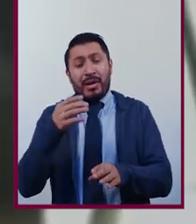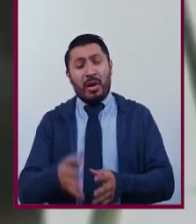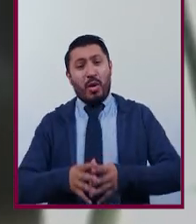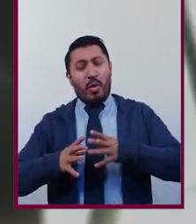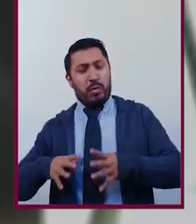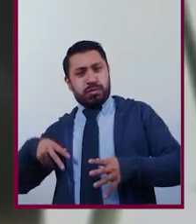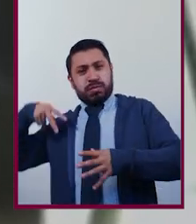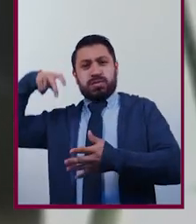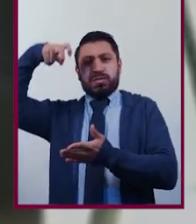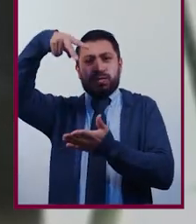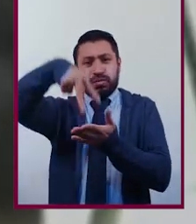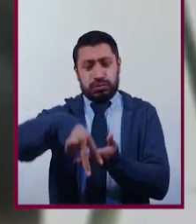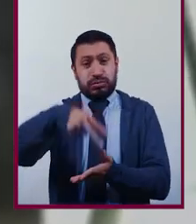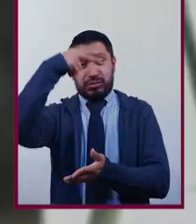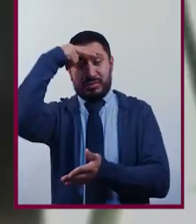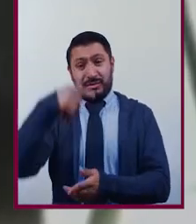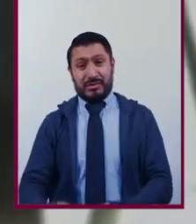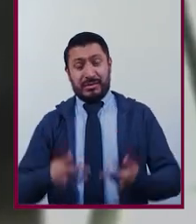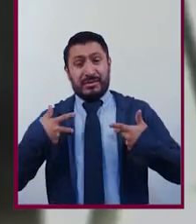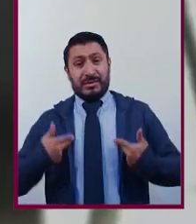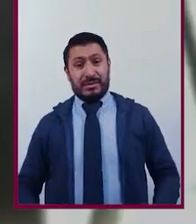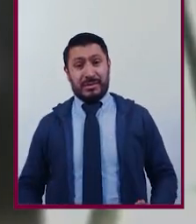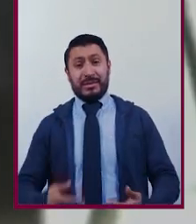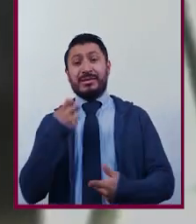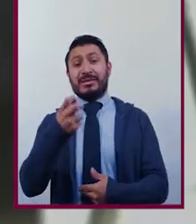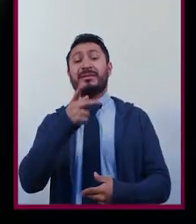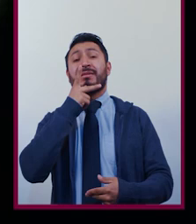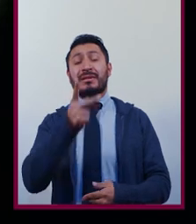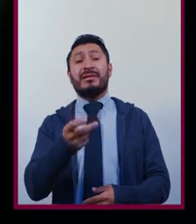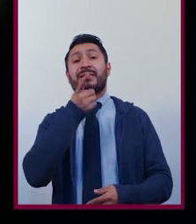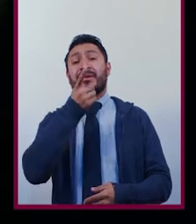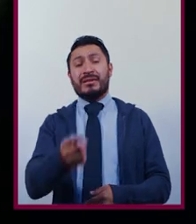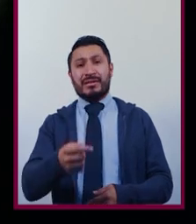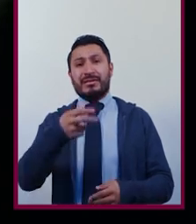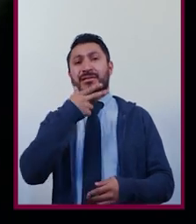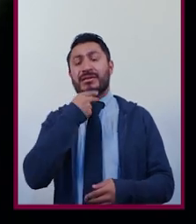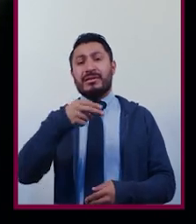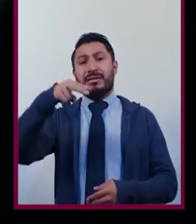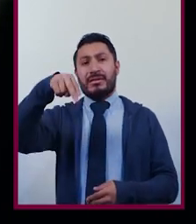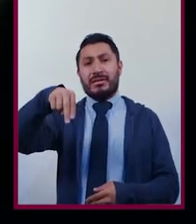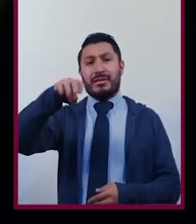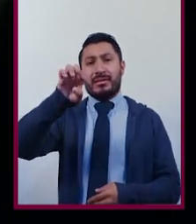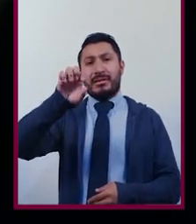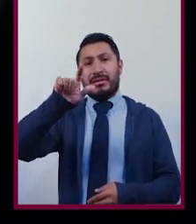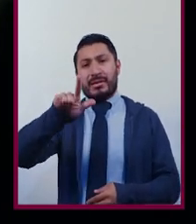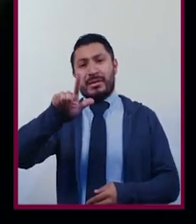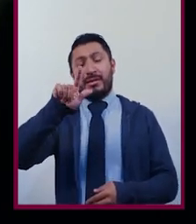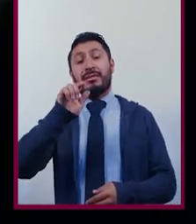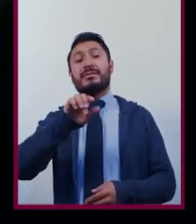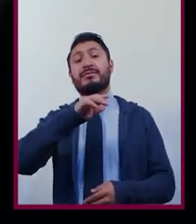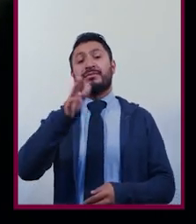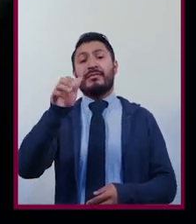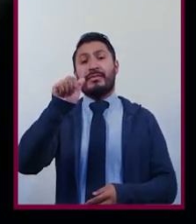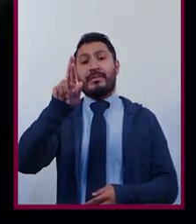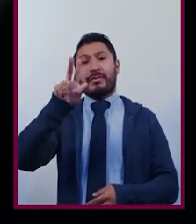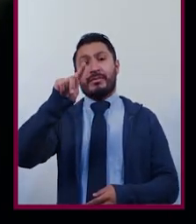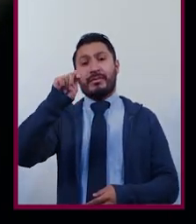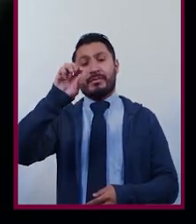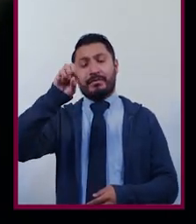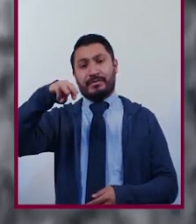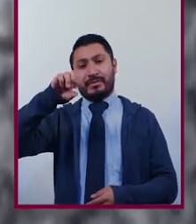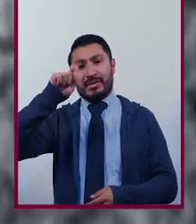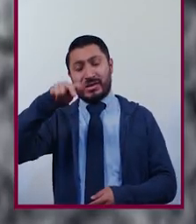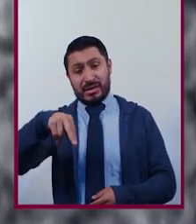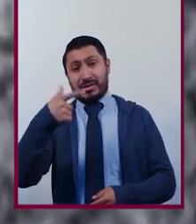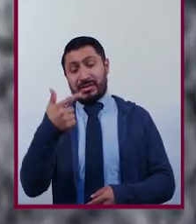gran salto para la humanidad. Es la frase que pronuncia el astronauta Neil Armstrong y pasa inmediatamente a la